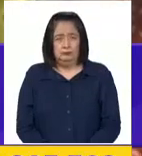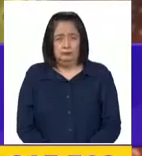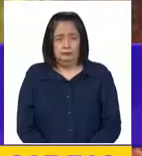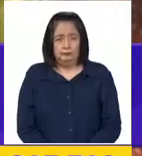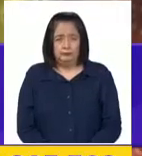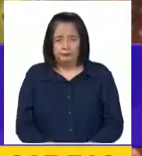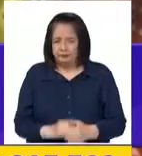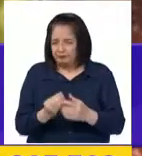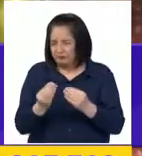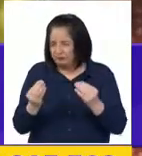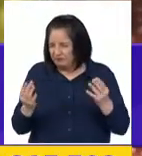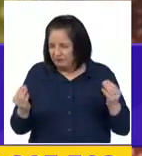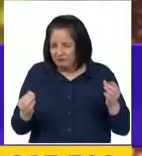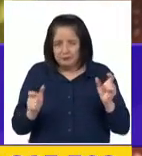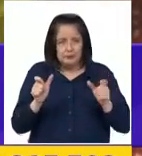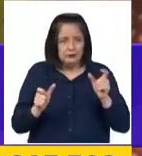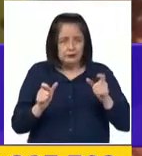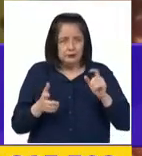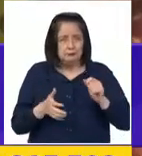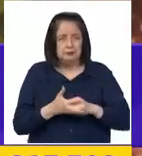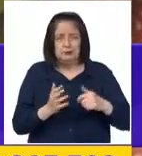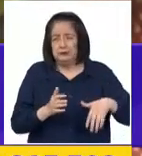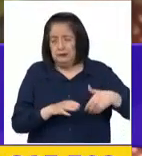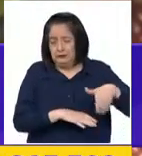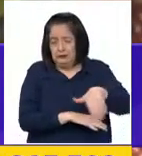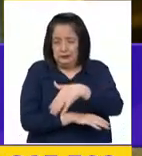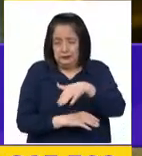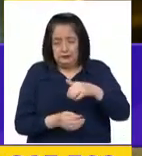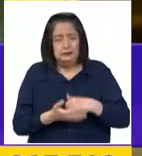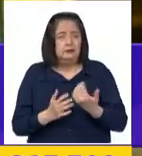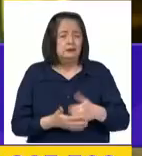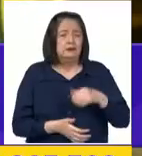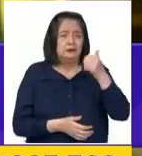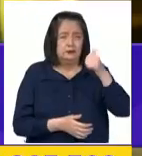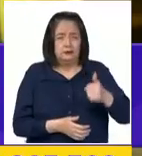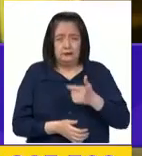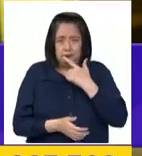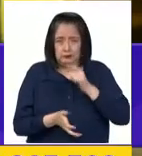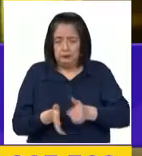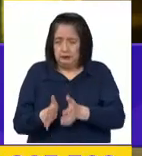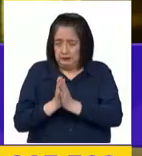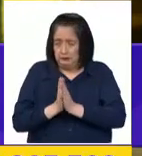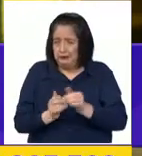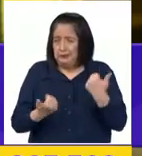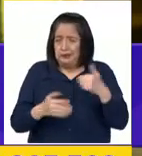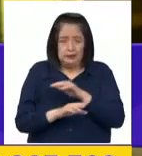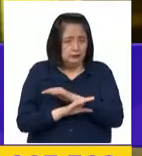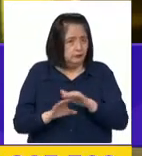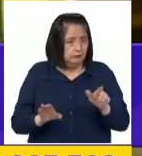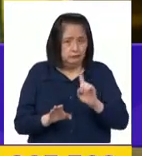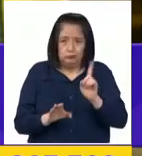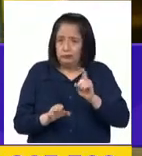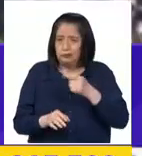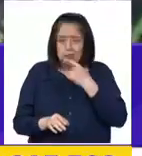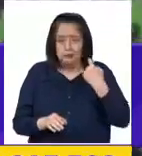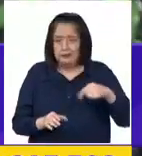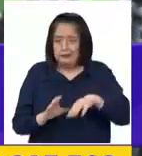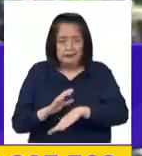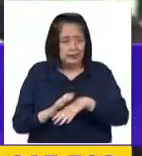Han sido miles las personas que han vestido las calles de azul y amarillo una vez más para pedir el fin de la invasión